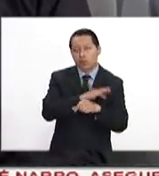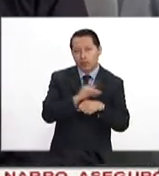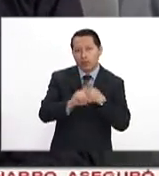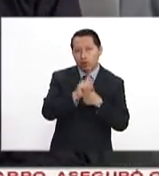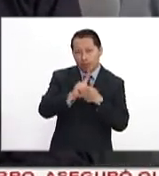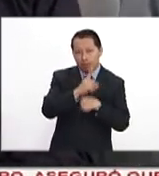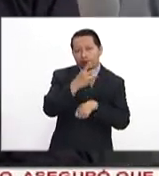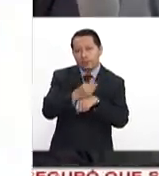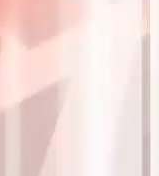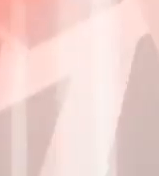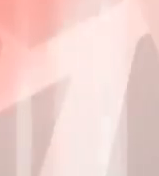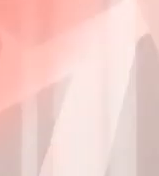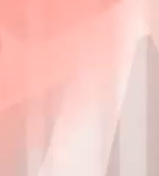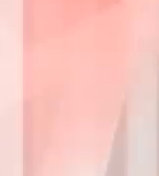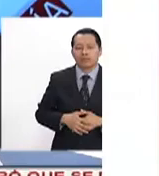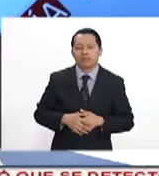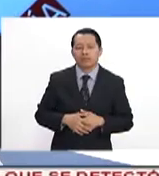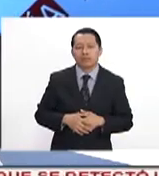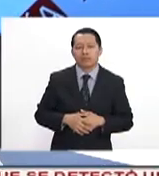que tenemos.